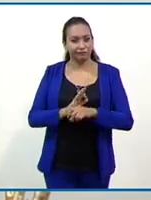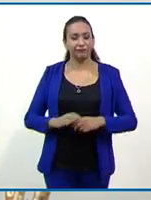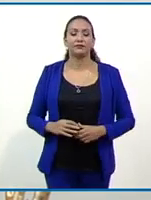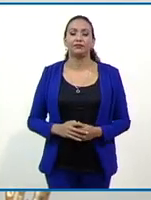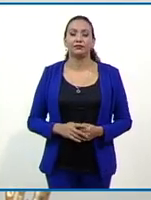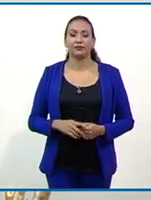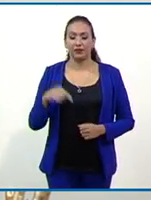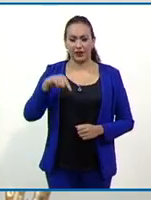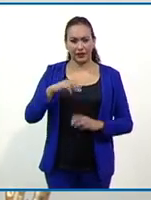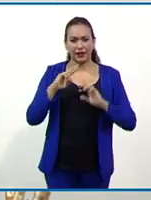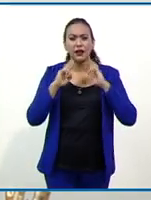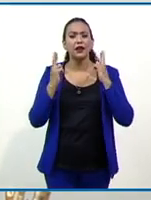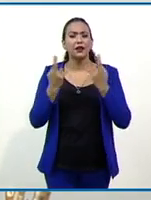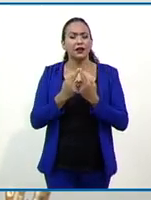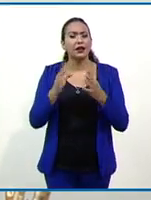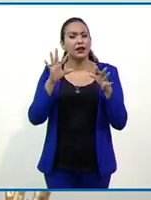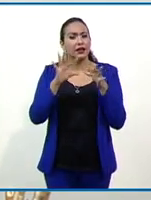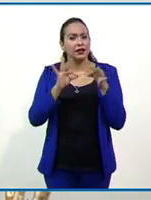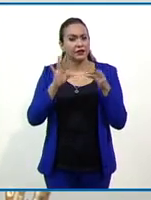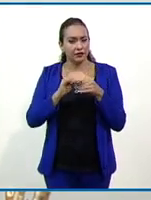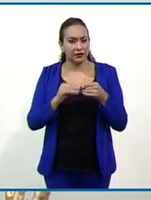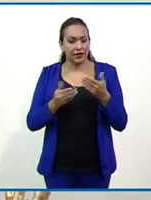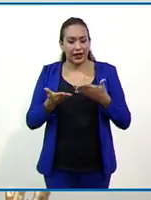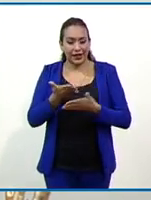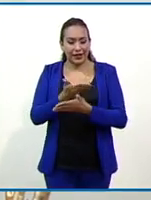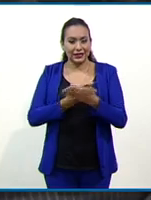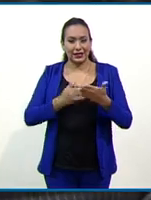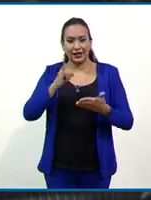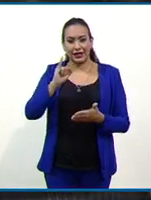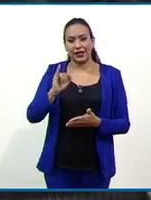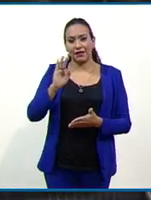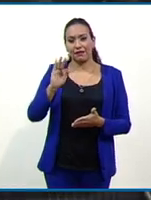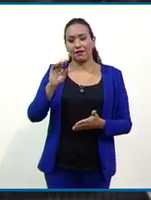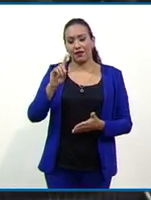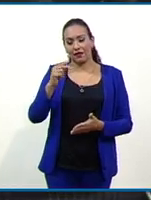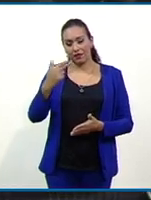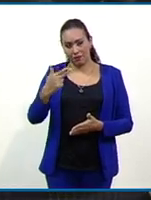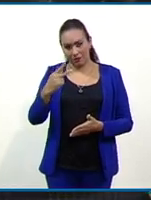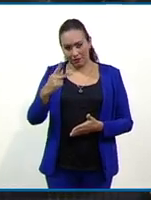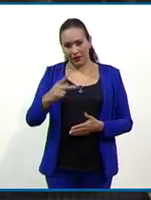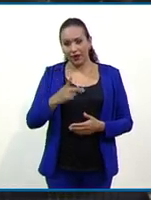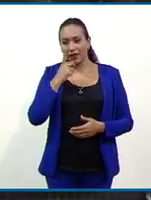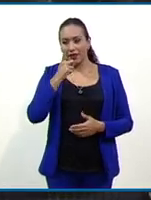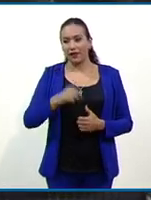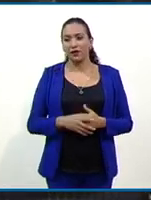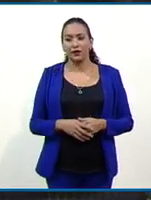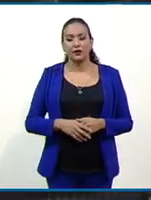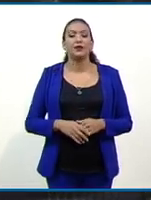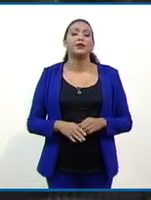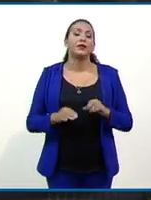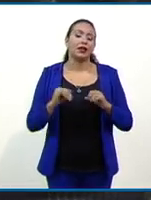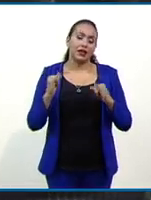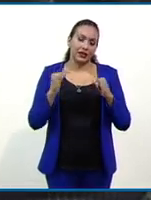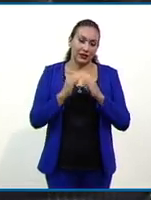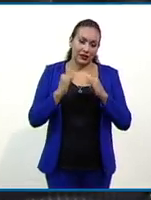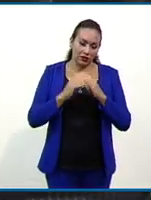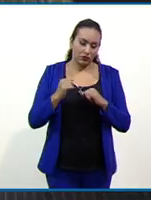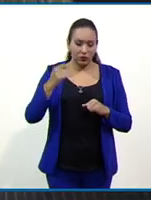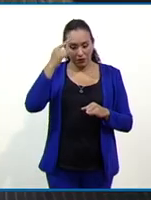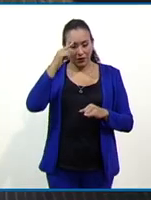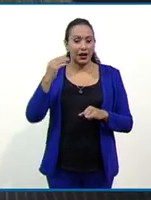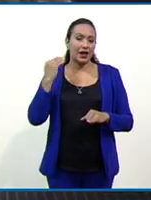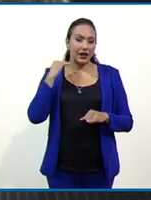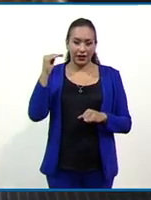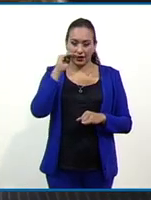el primer encuentro sobre calidad de los servicios del IFDP, resaltó la importancia de tener una visión compartida